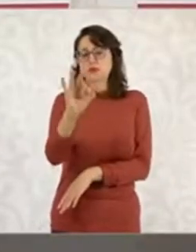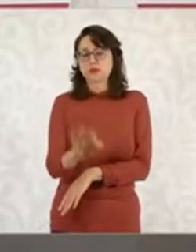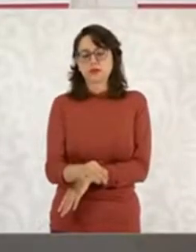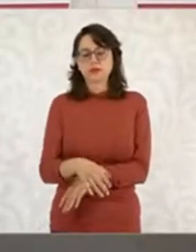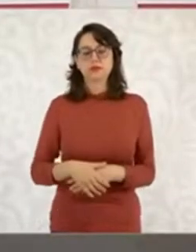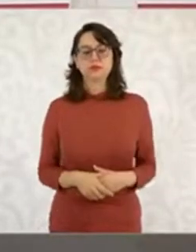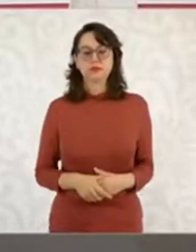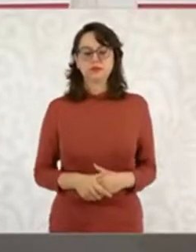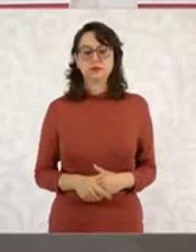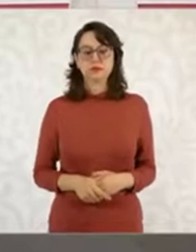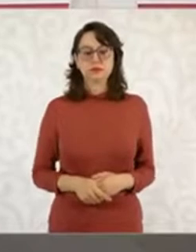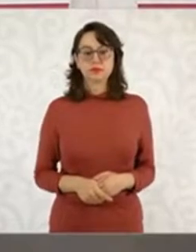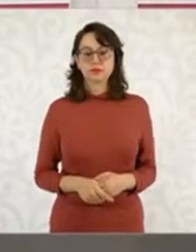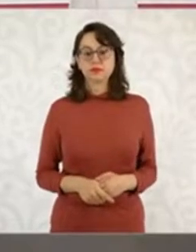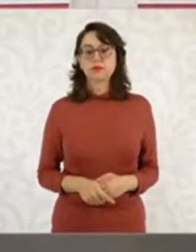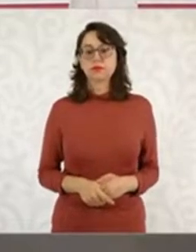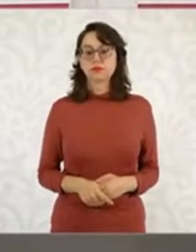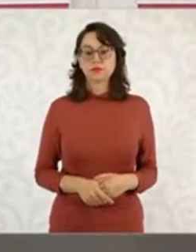favor.